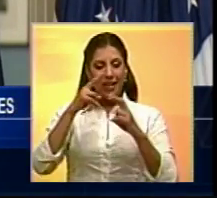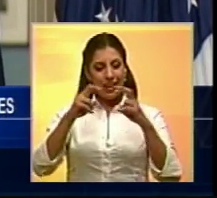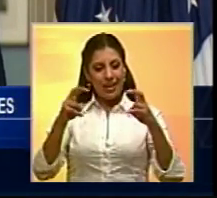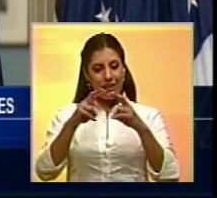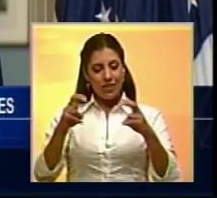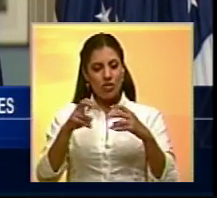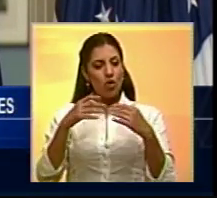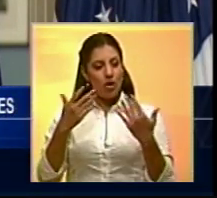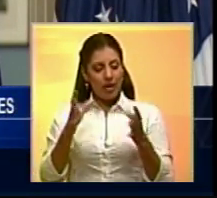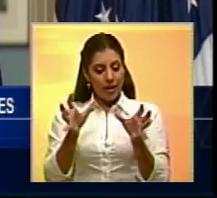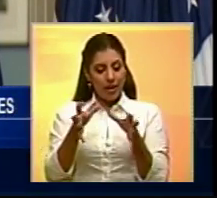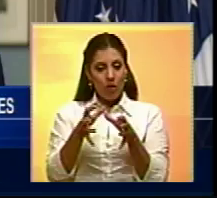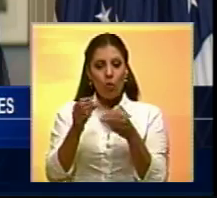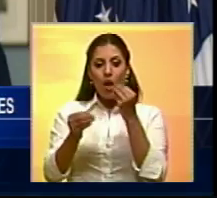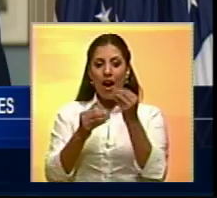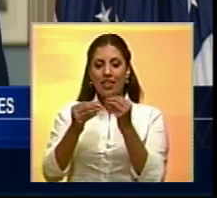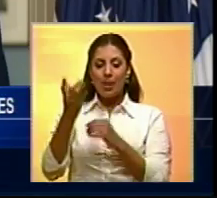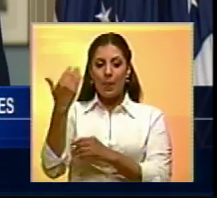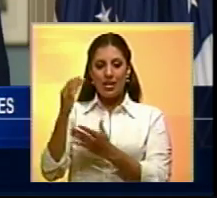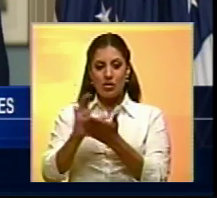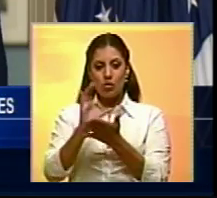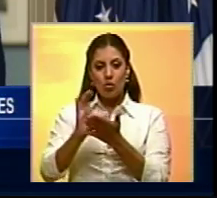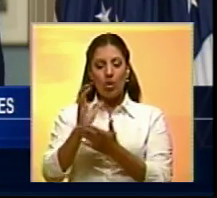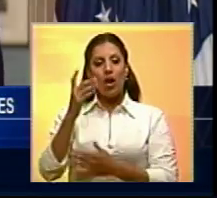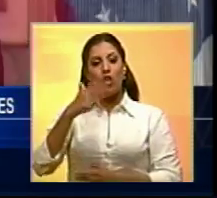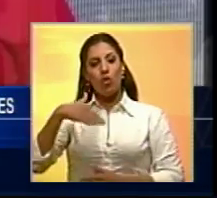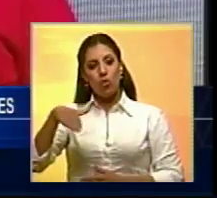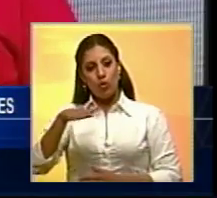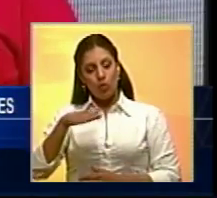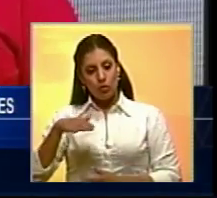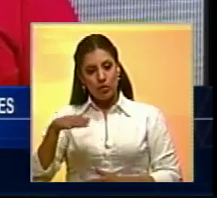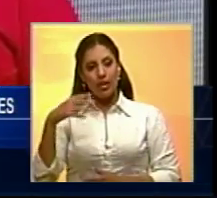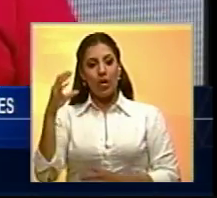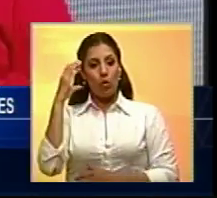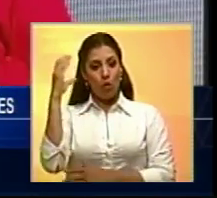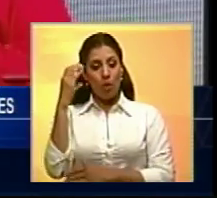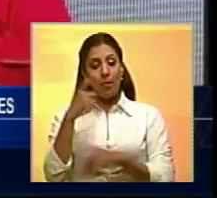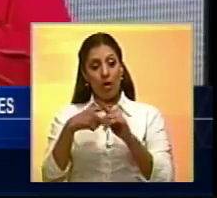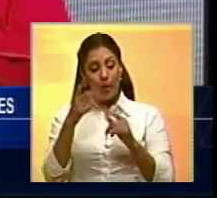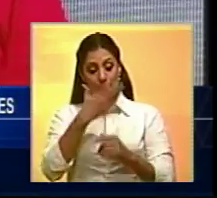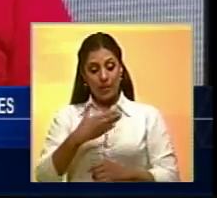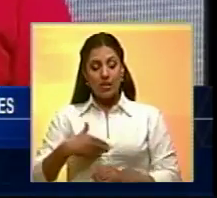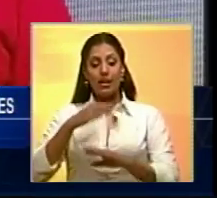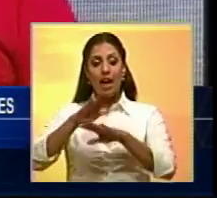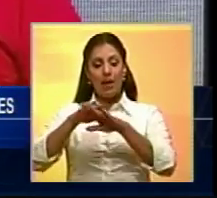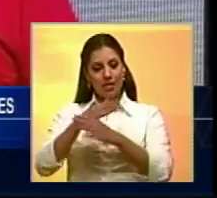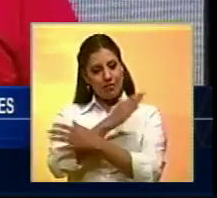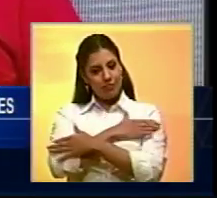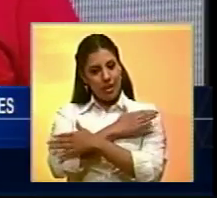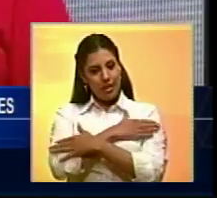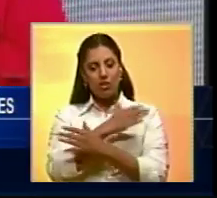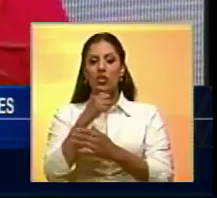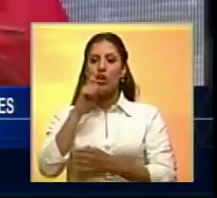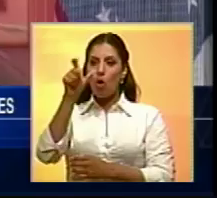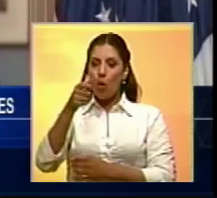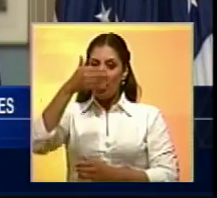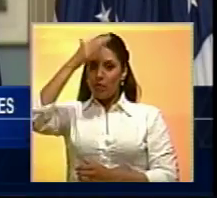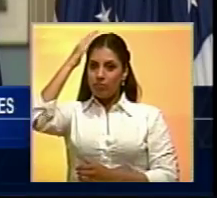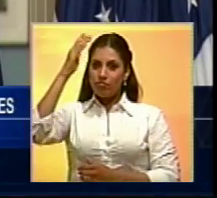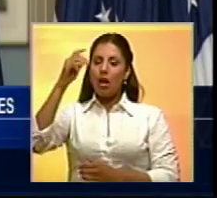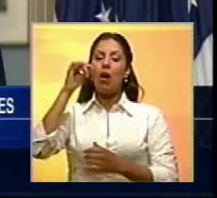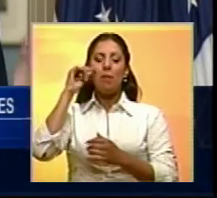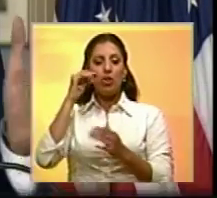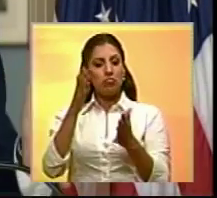lo conversado en la reunión realizada en la ciudad de Cartagena de Indias. El presidente transmitió también sus felicitaciones a Donald Trump por